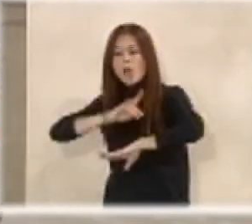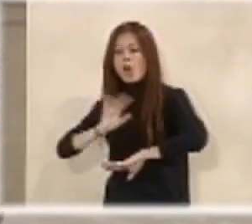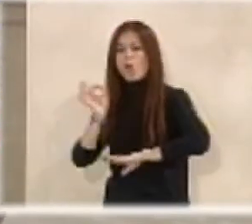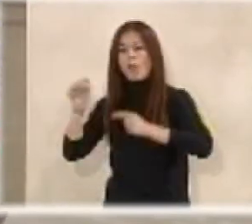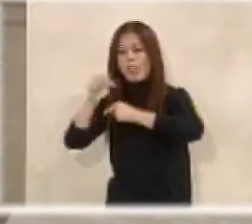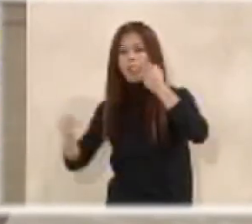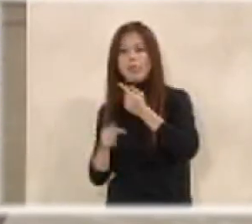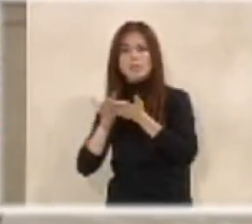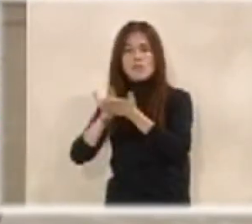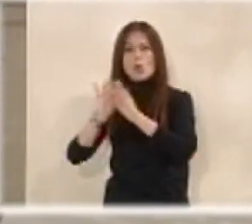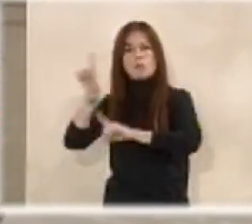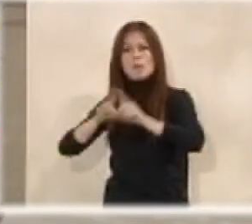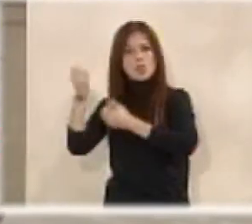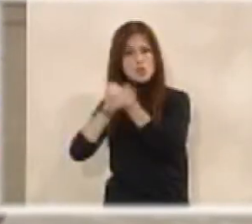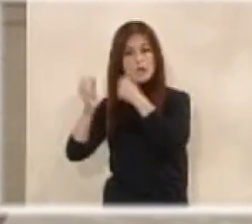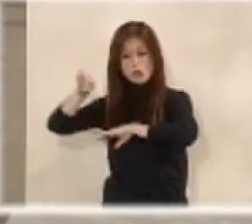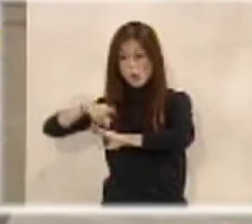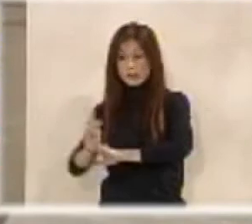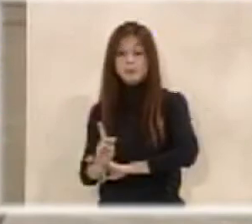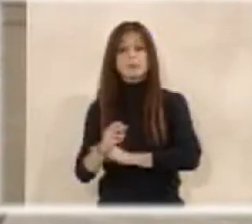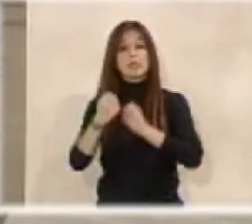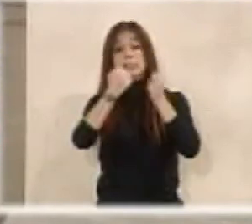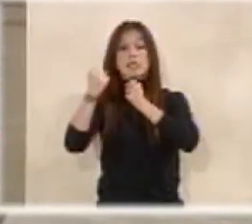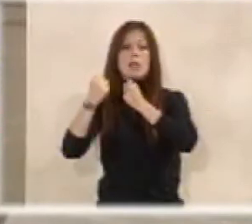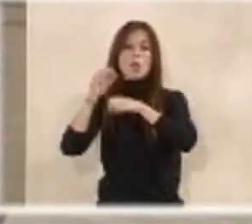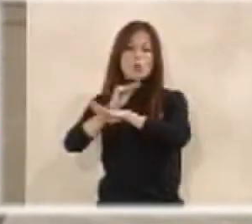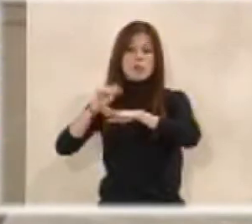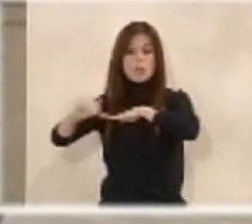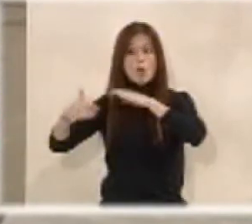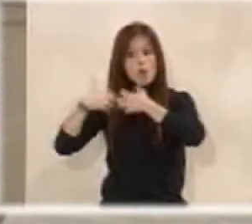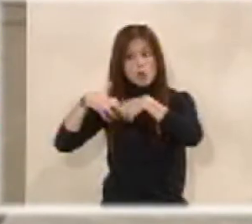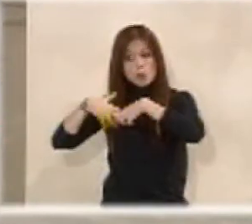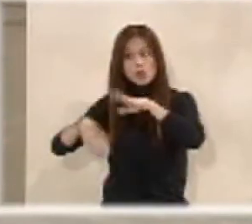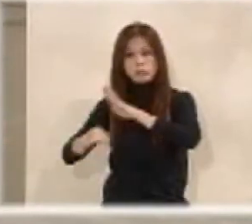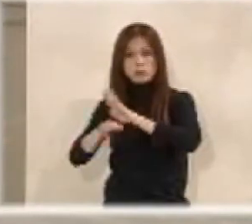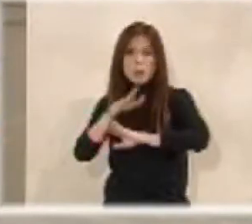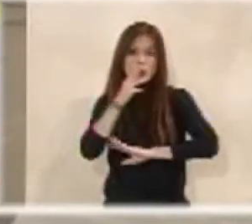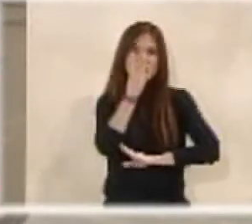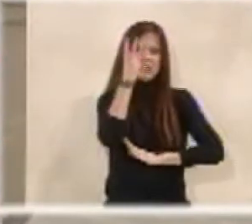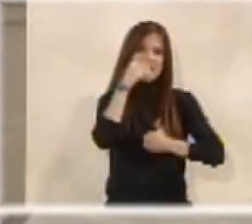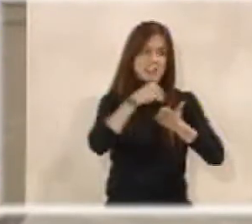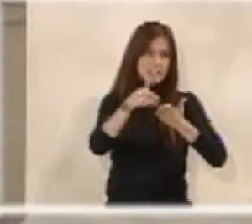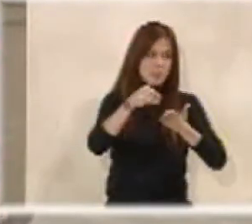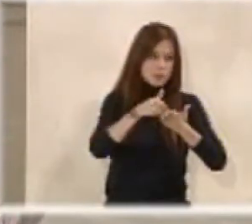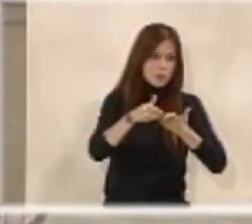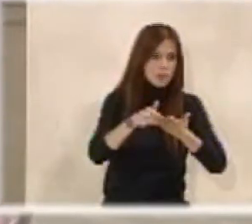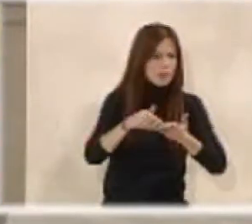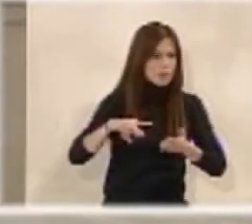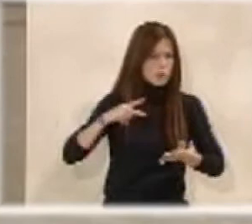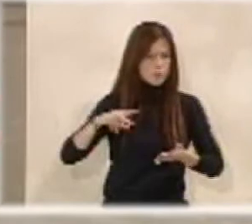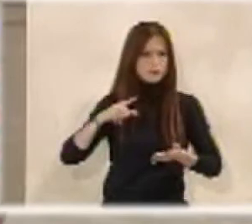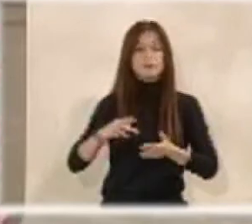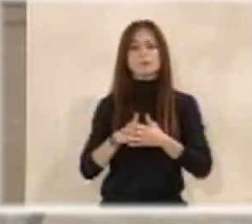o problema económico. Sigue funcionando la entidad de conservación pues casi con 3 millones, ¿no?, de deuda. Yo creo